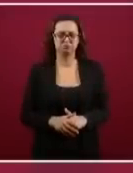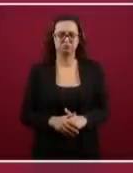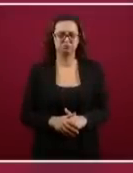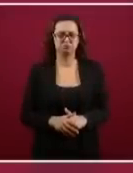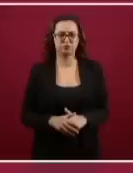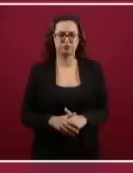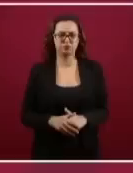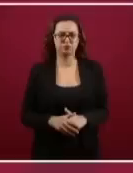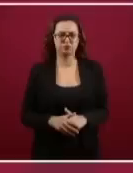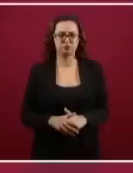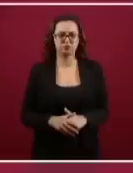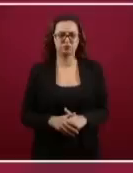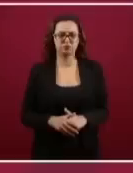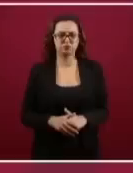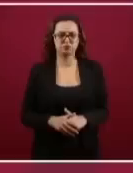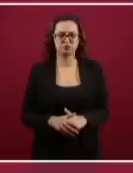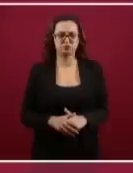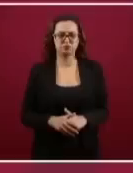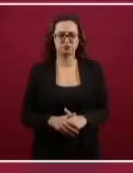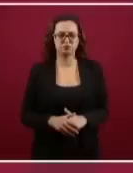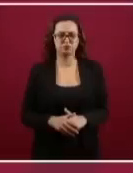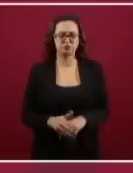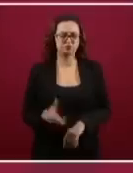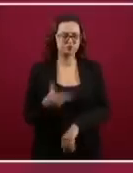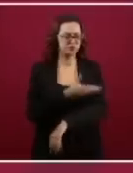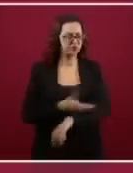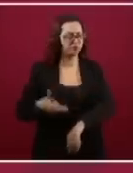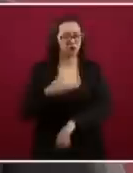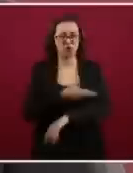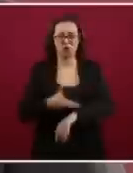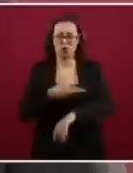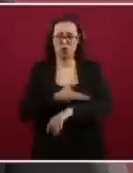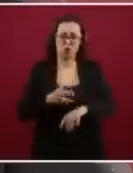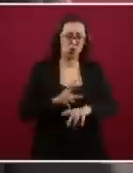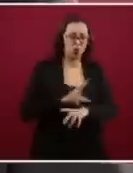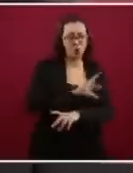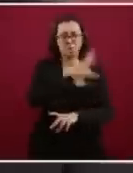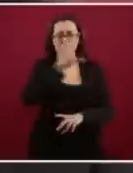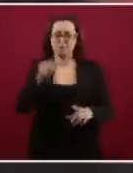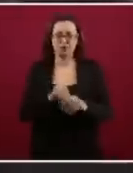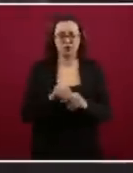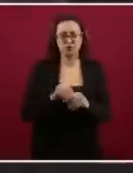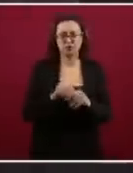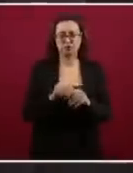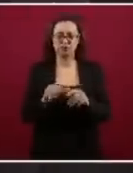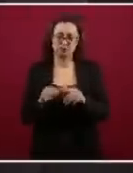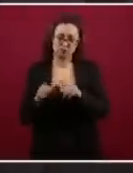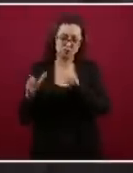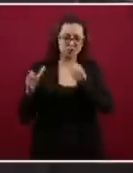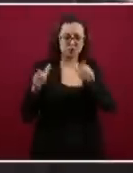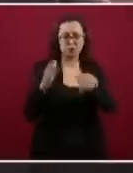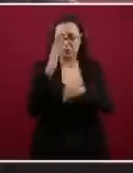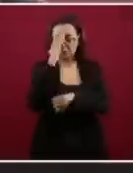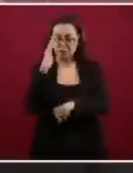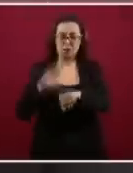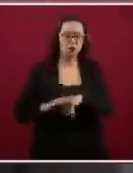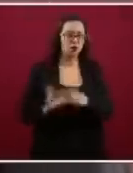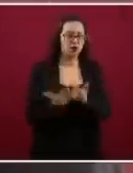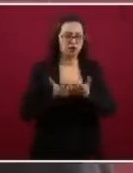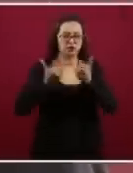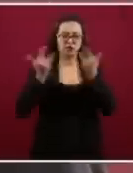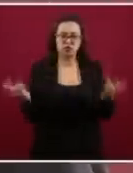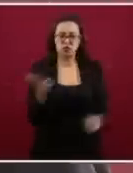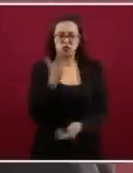darle todo el peso, toda la importancia a nuestra memoria